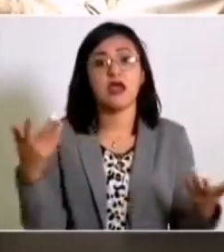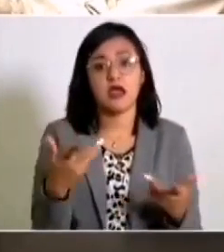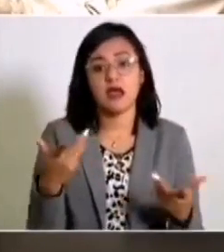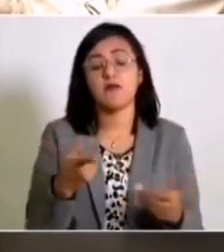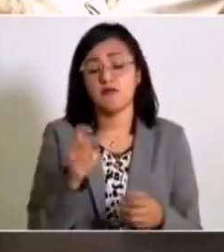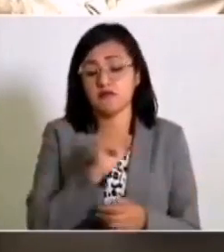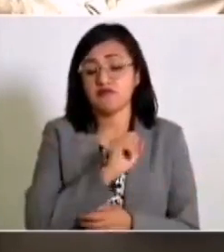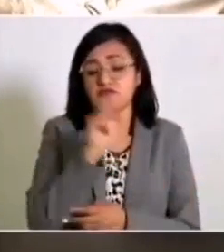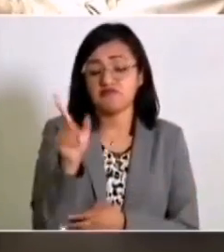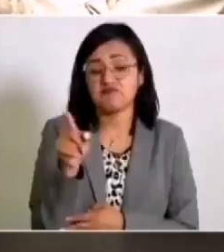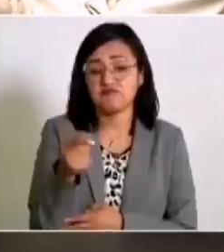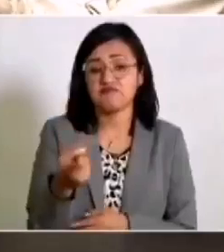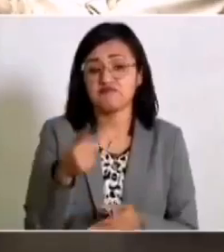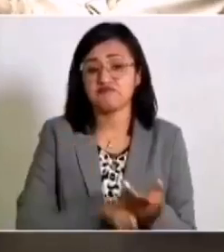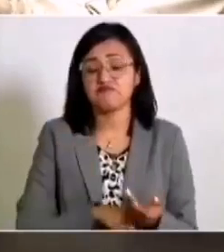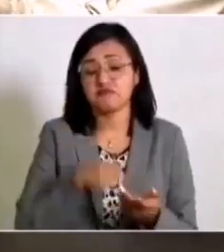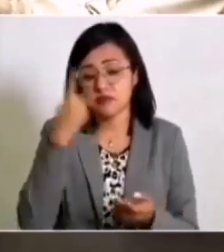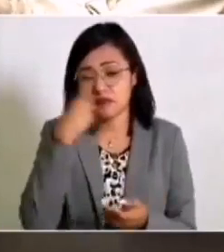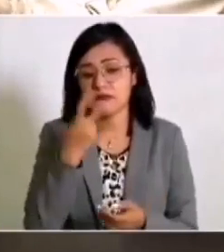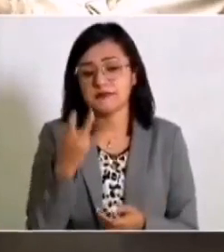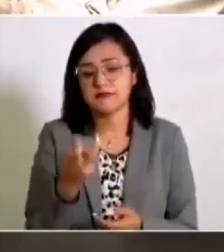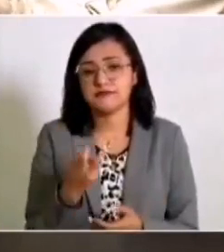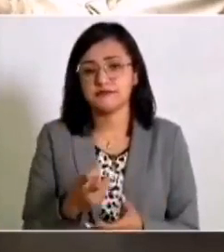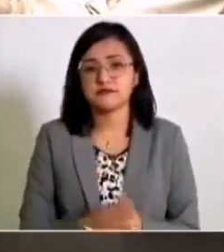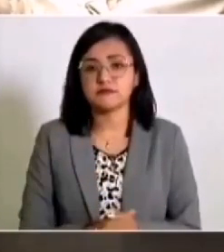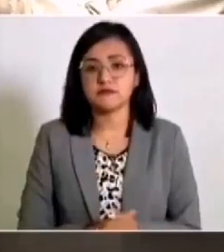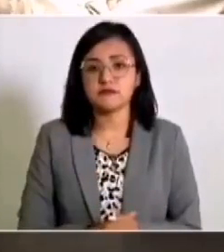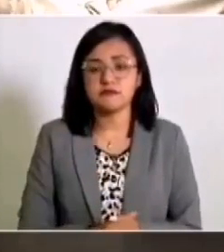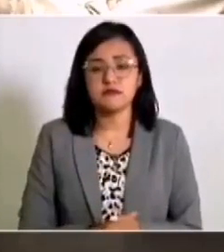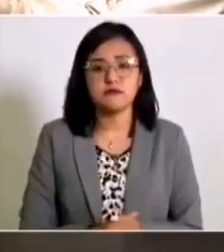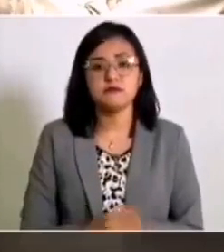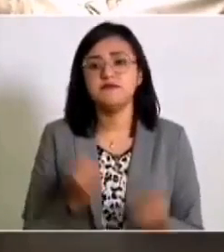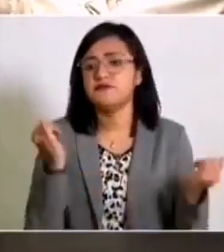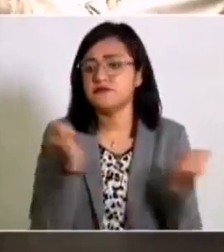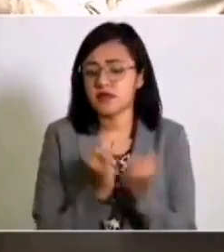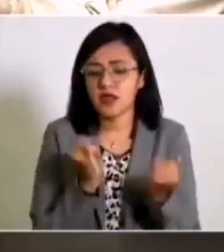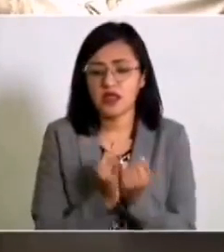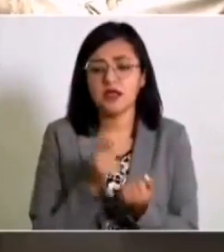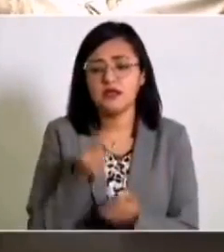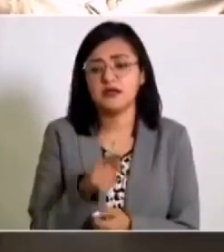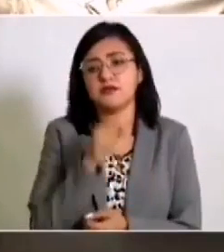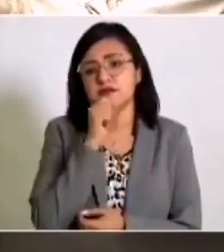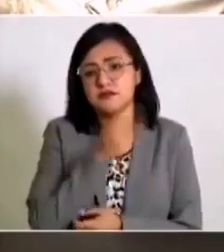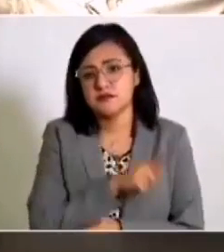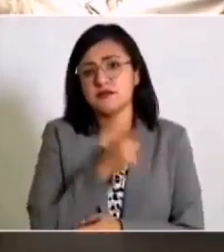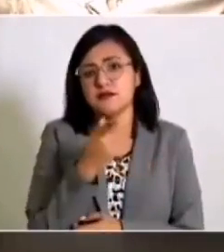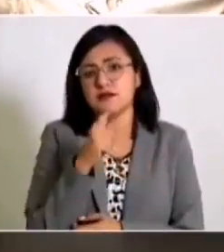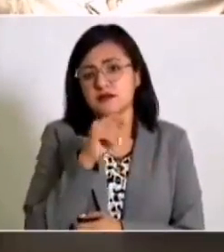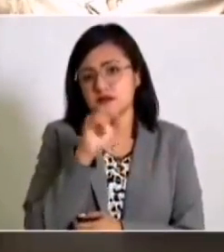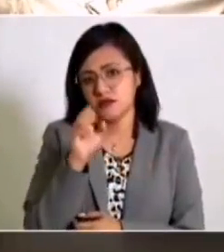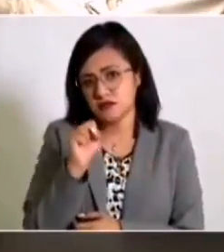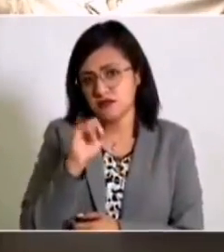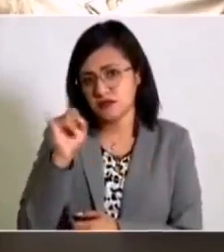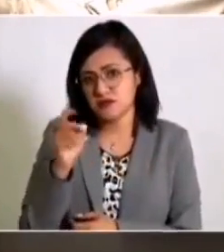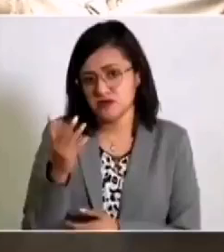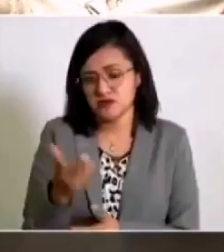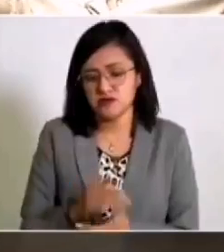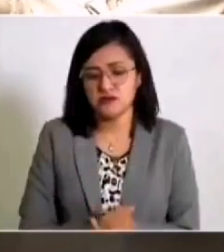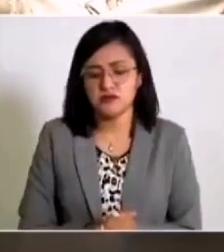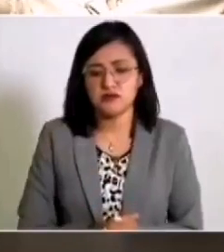órgano profesional para ello, igual que el Poder Judicial.